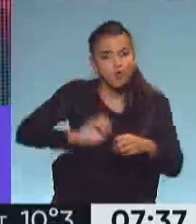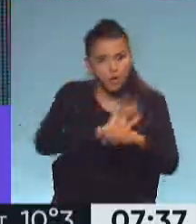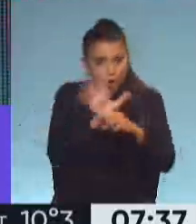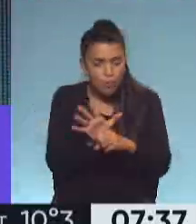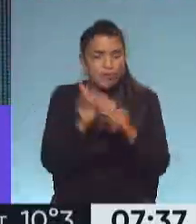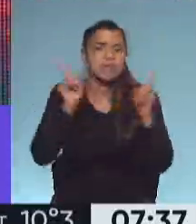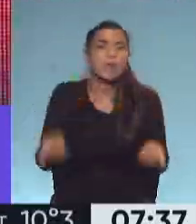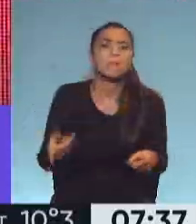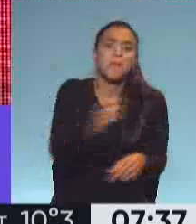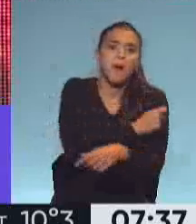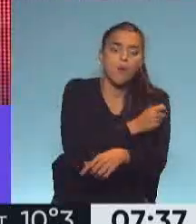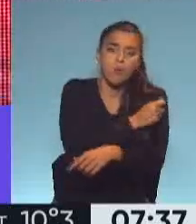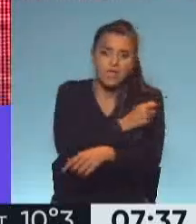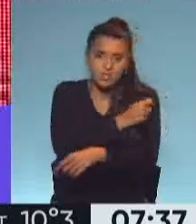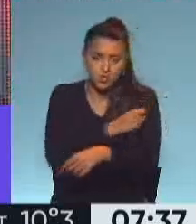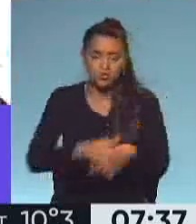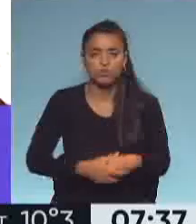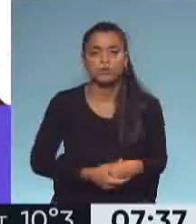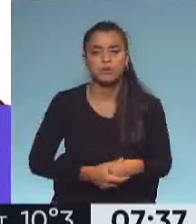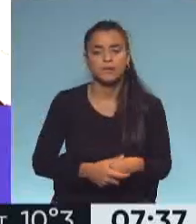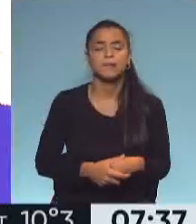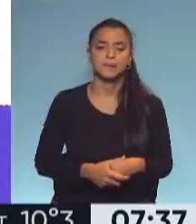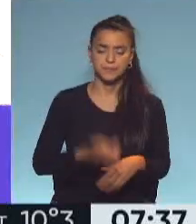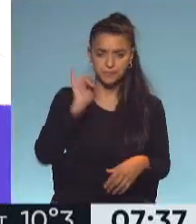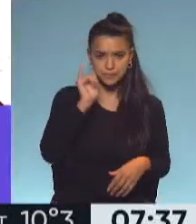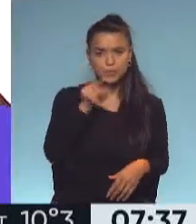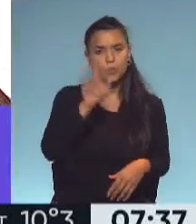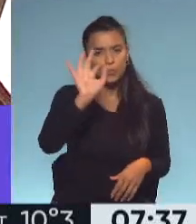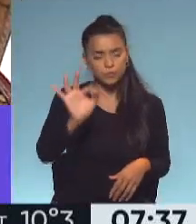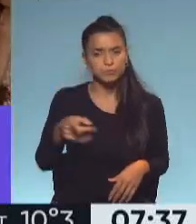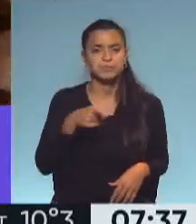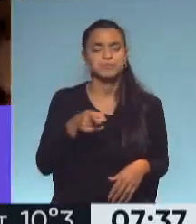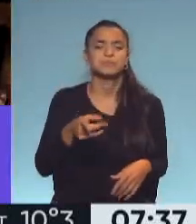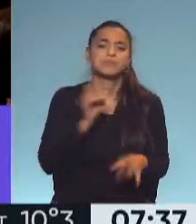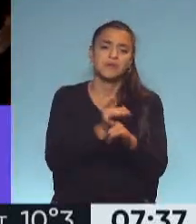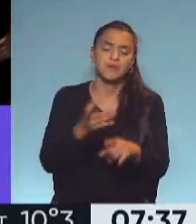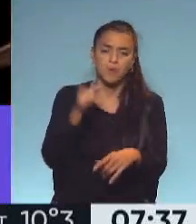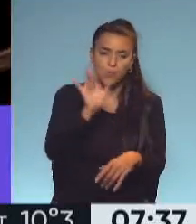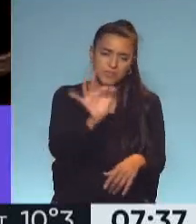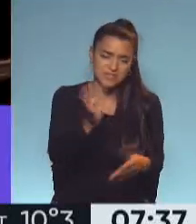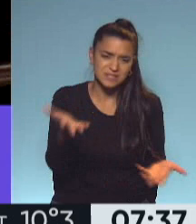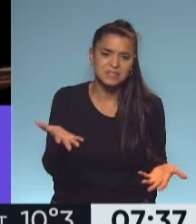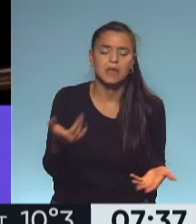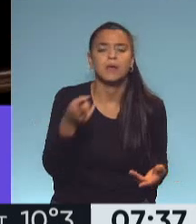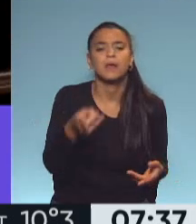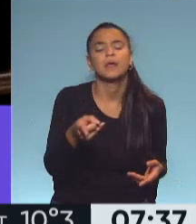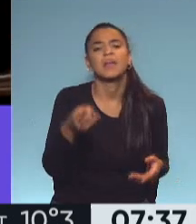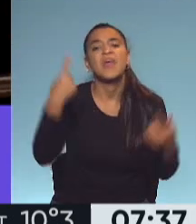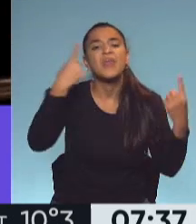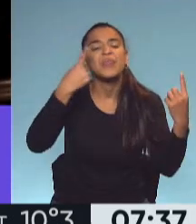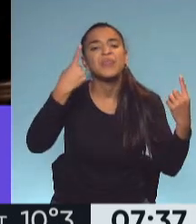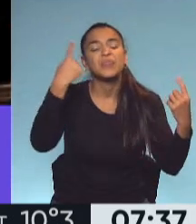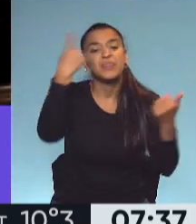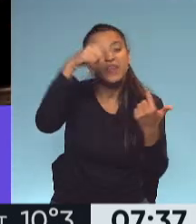un lado y la vacunación por el otro. Sí, vos sabés que lo viene advirtiendo, ustedes saben que lo viene advirtiendo en